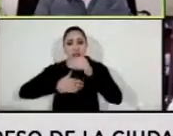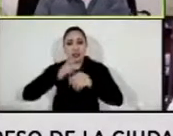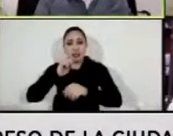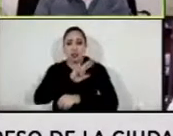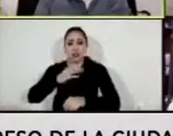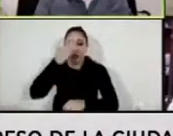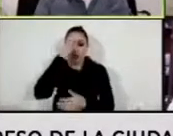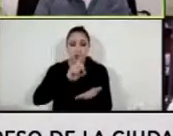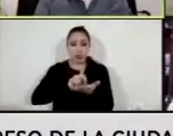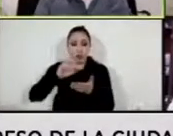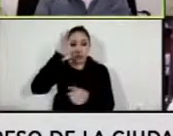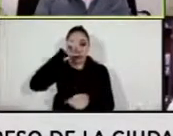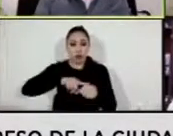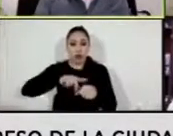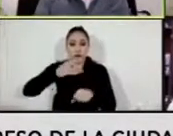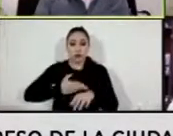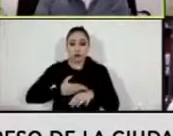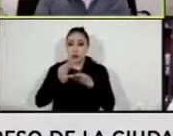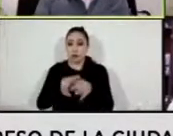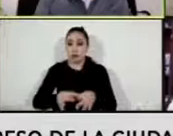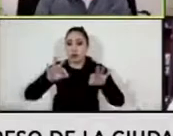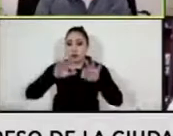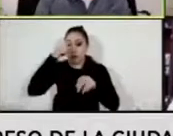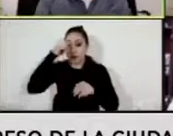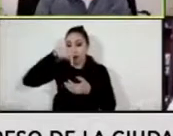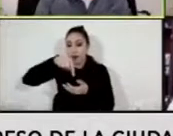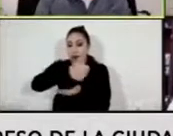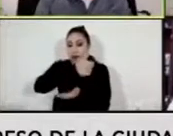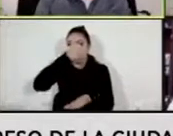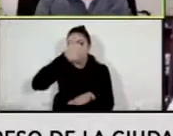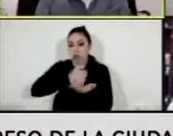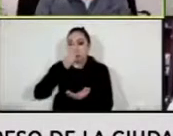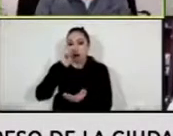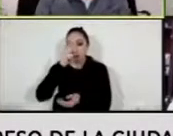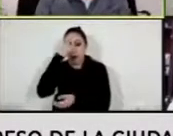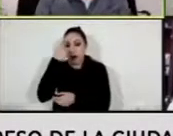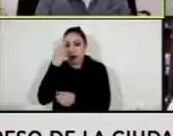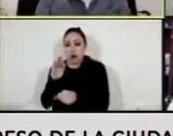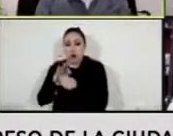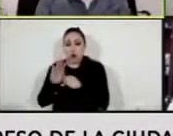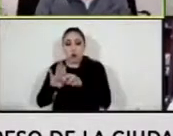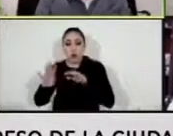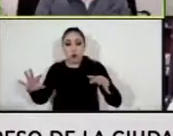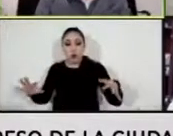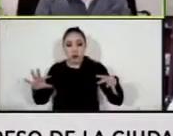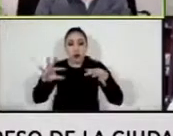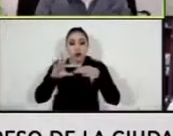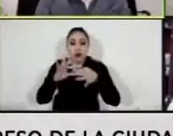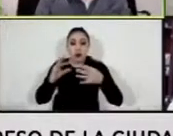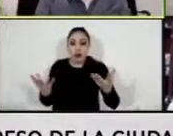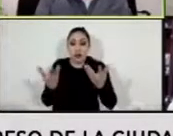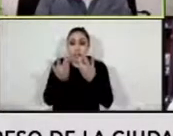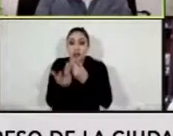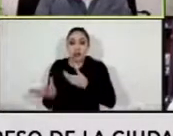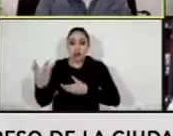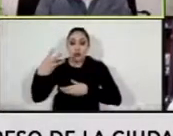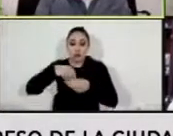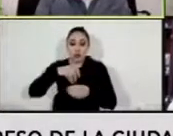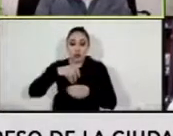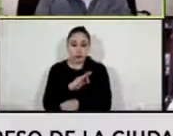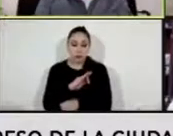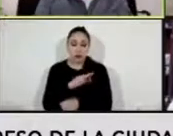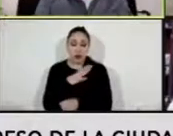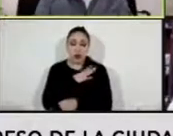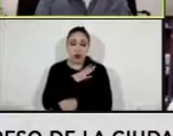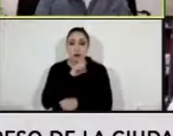es un elemento indispensable de la ciudadanía que favorece la cohesión y la inclusión social. Y finalmente,